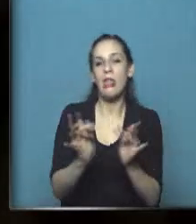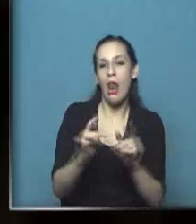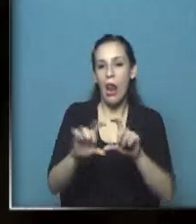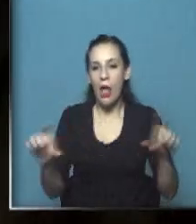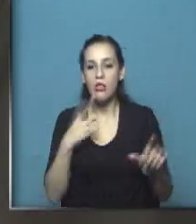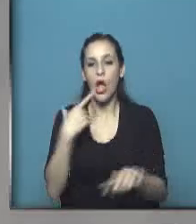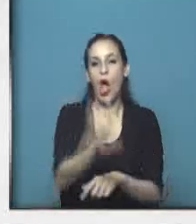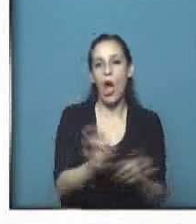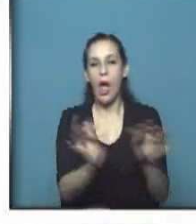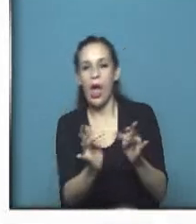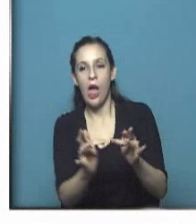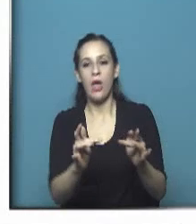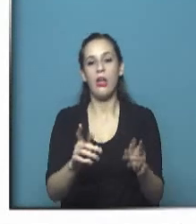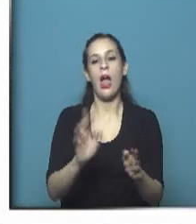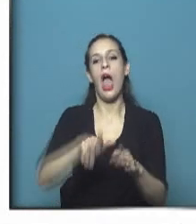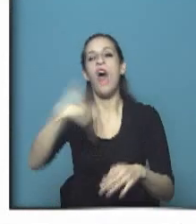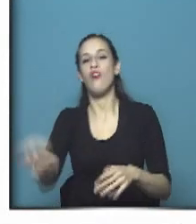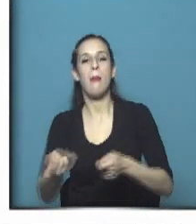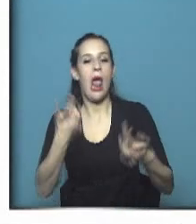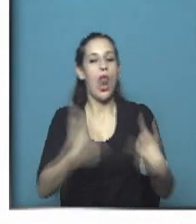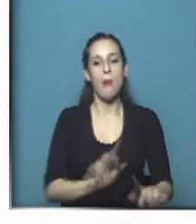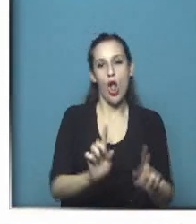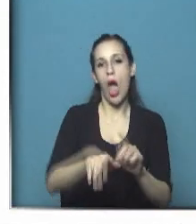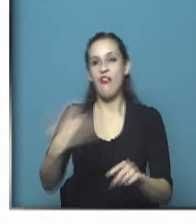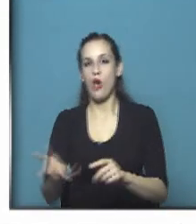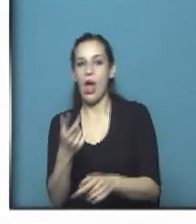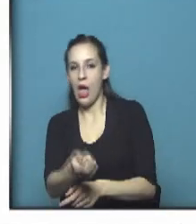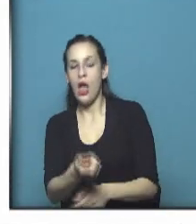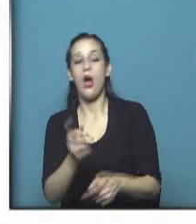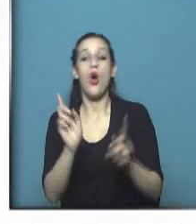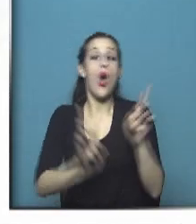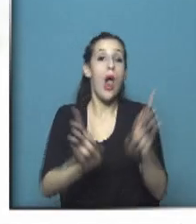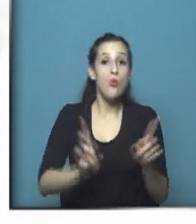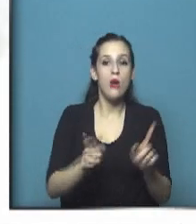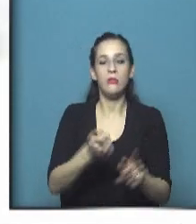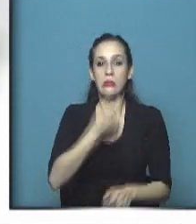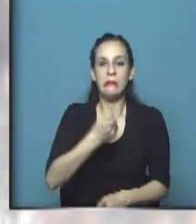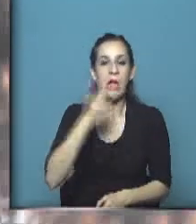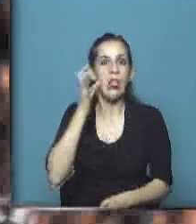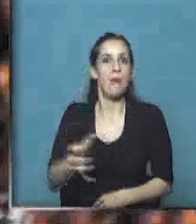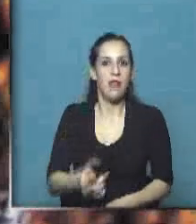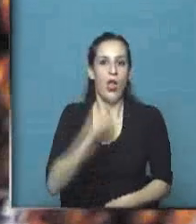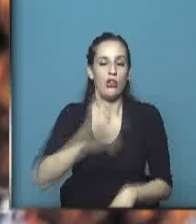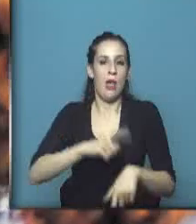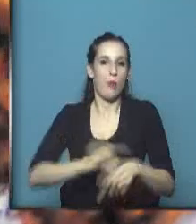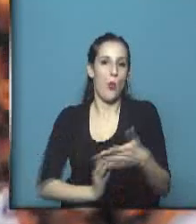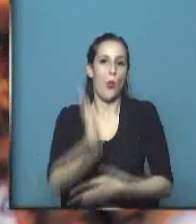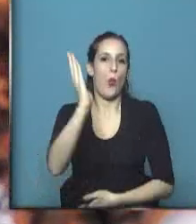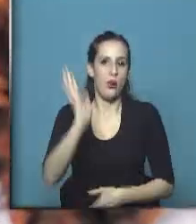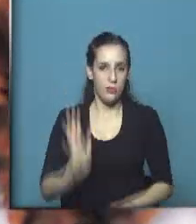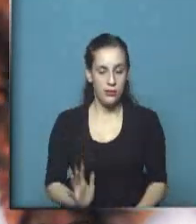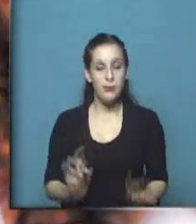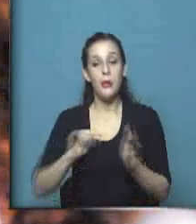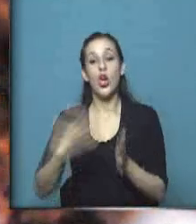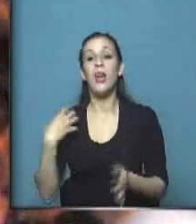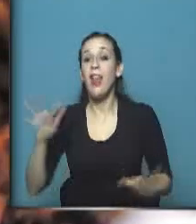compra fuera de lo que es el mercado tradicional, o si la gente los usa a más dosis de la que debería por tiempos muy prolongados. Pero en general, lo